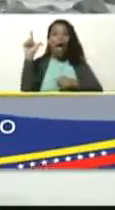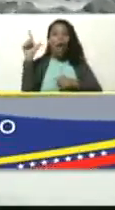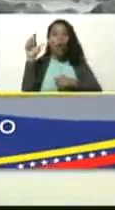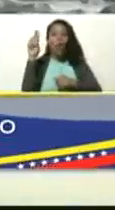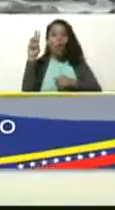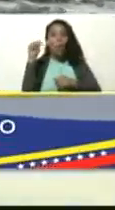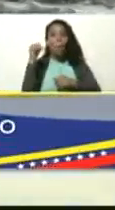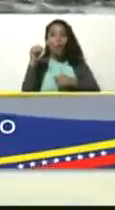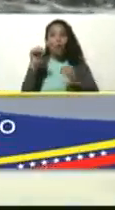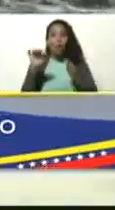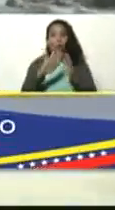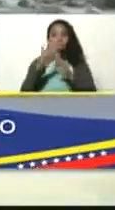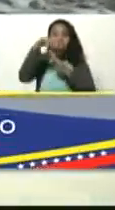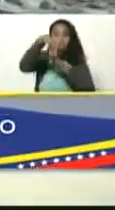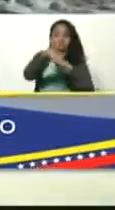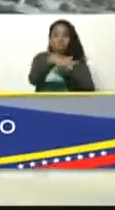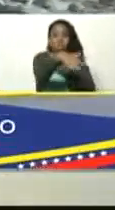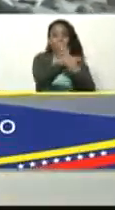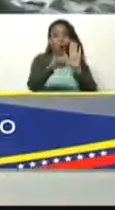cubre todo.